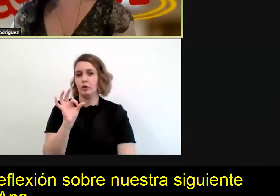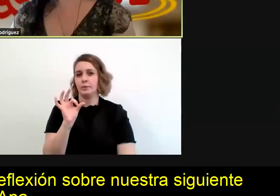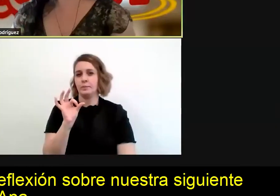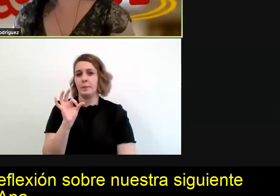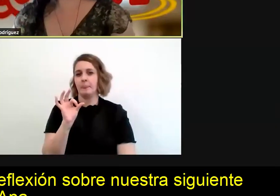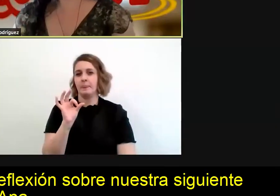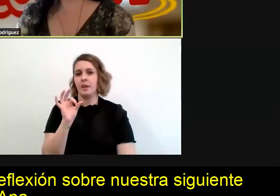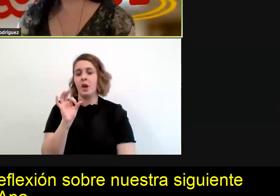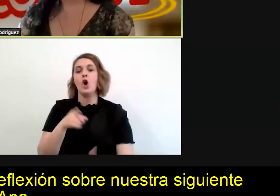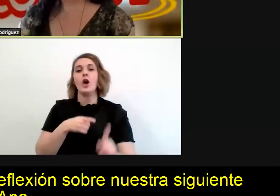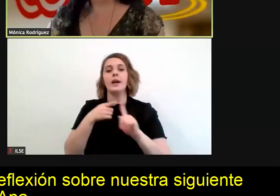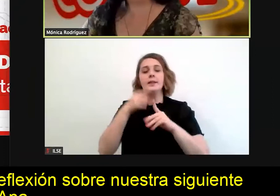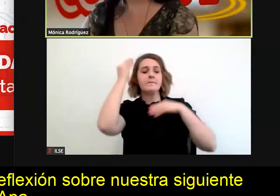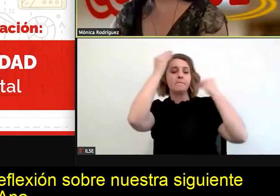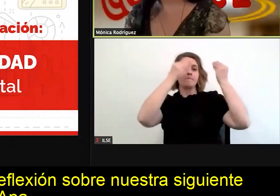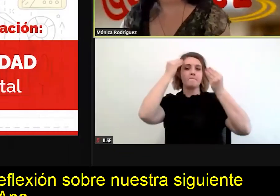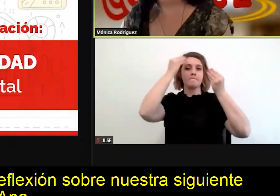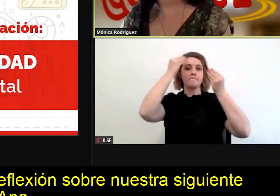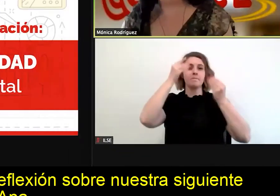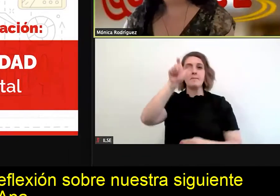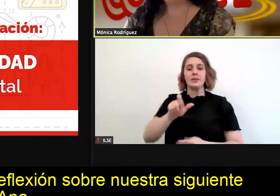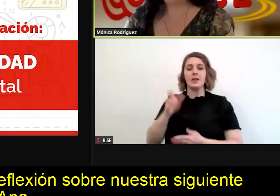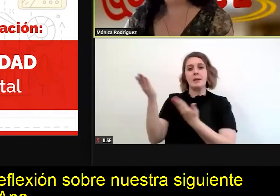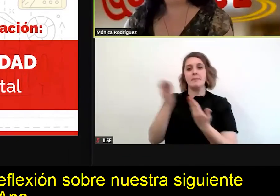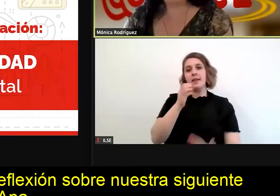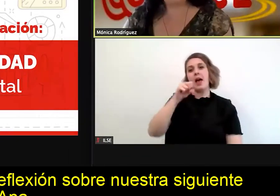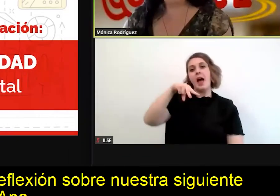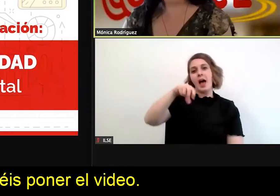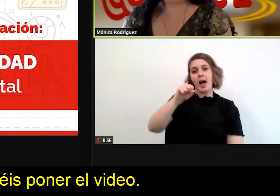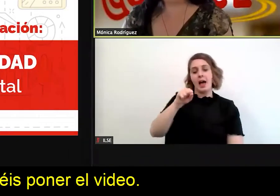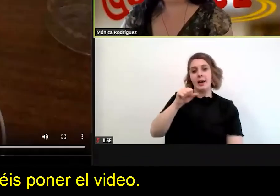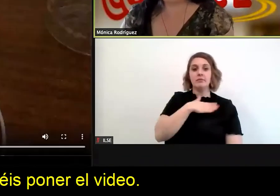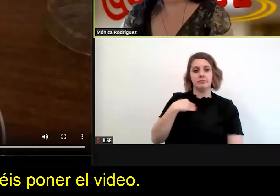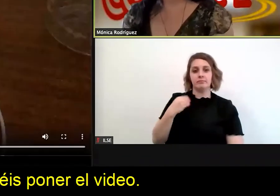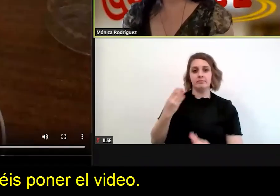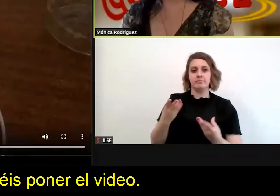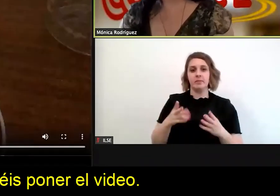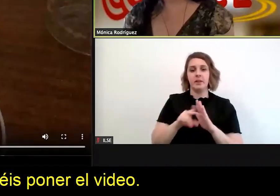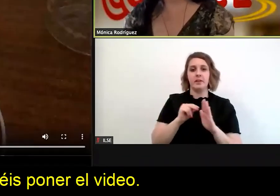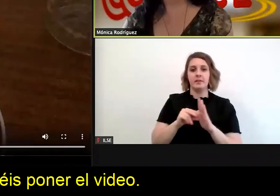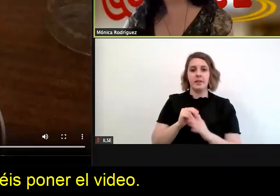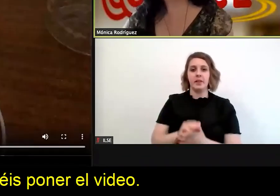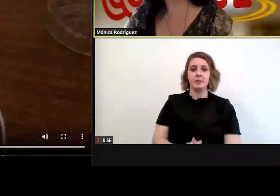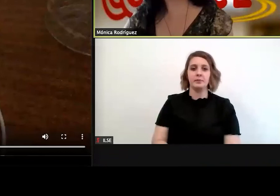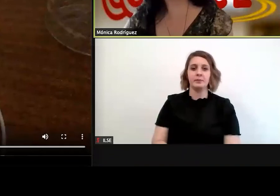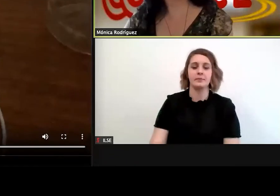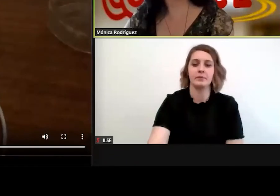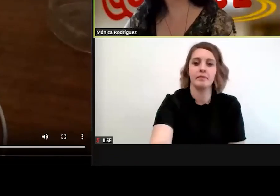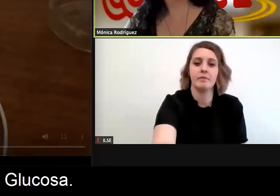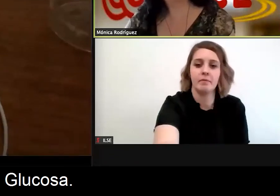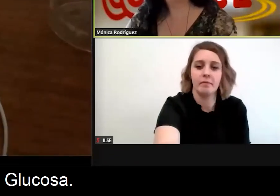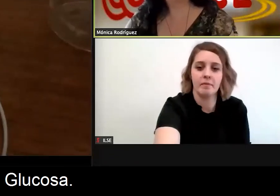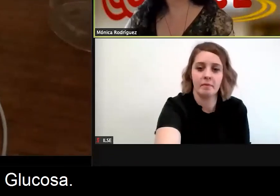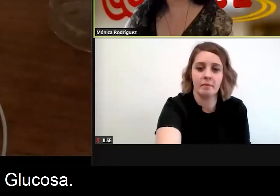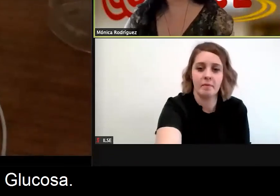gran reflexión sobre nuestra siguiente invitada, Ana, y cuando queráis, pues si podéis poner el vídeo.